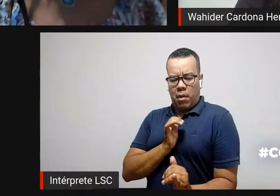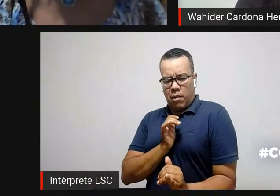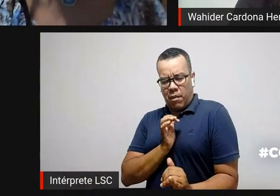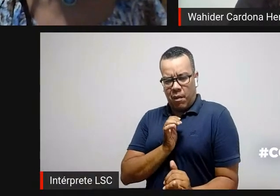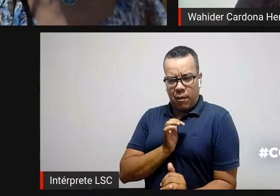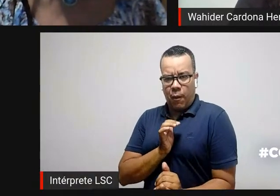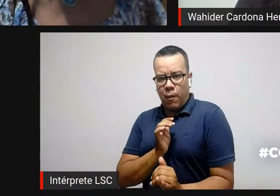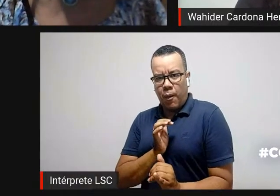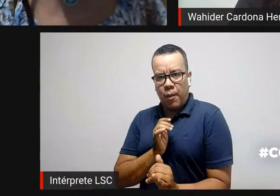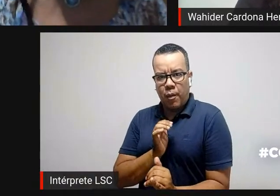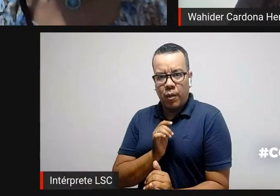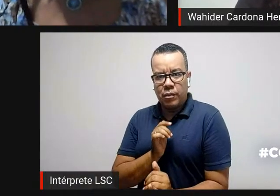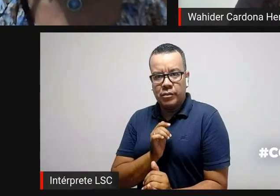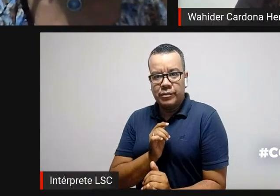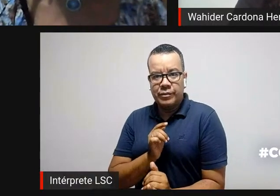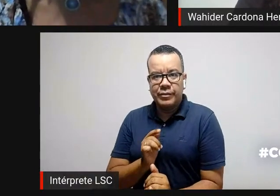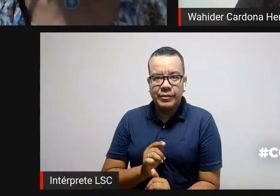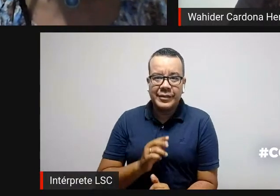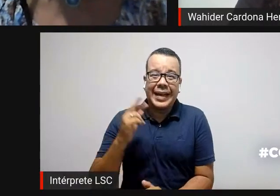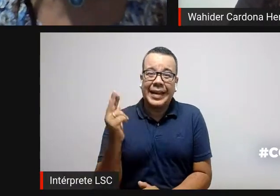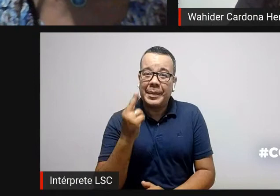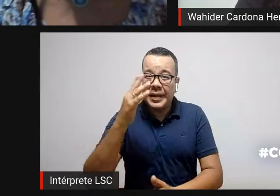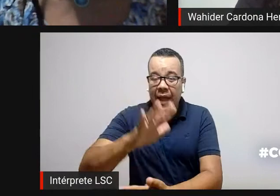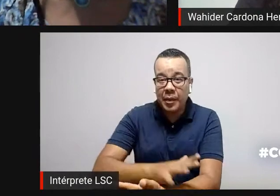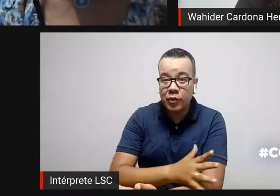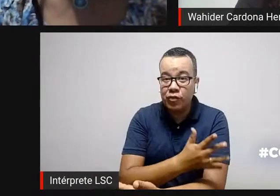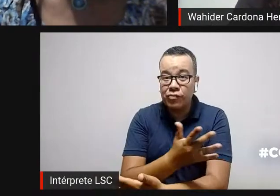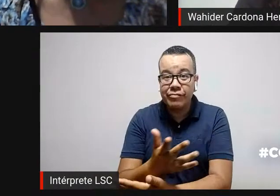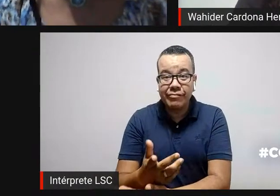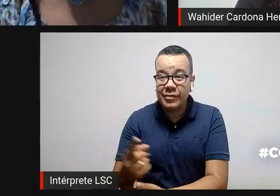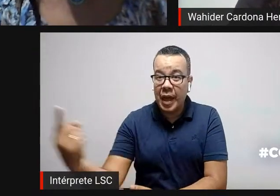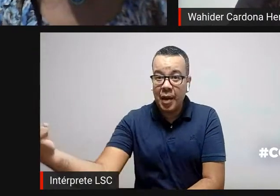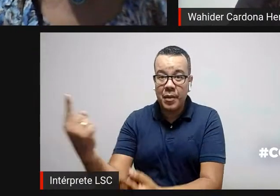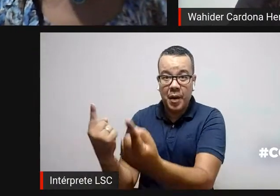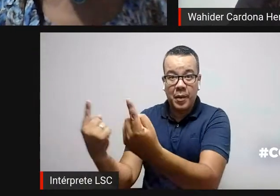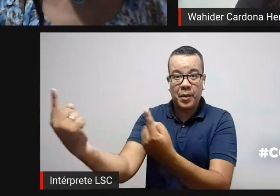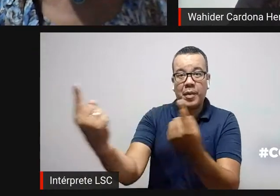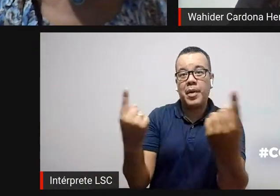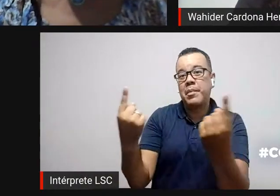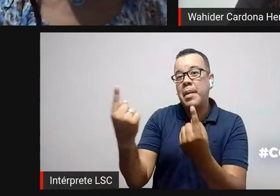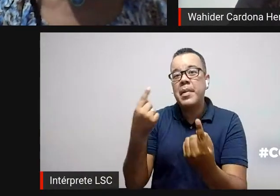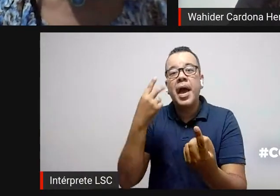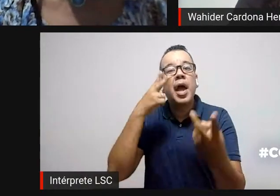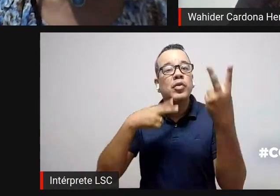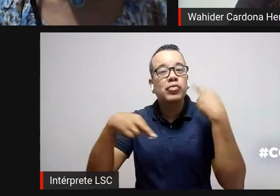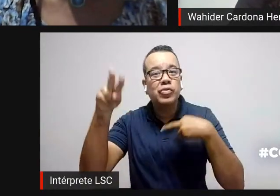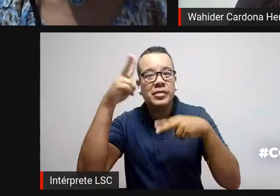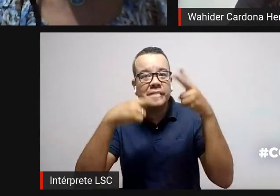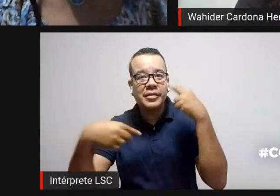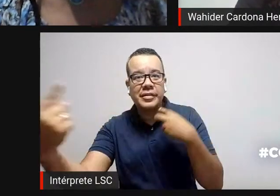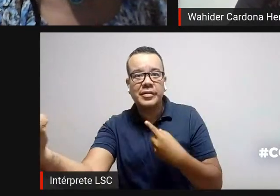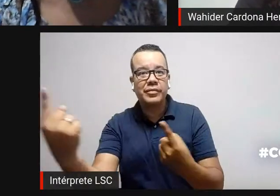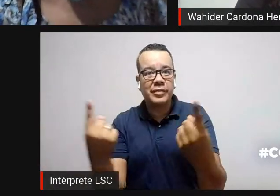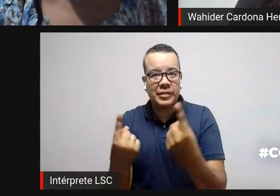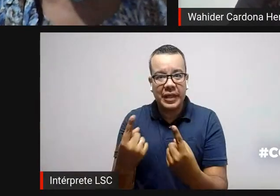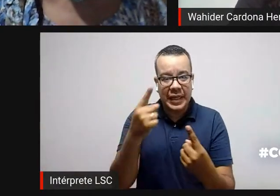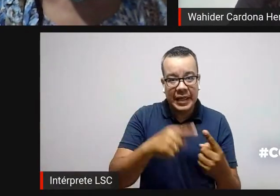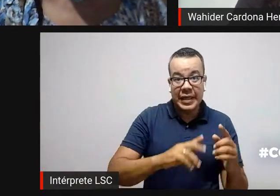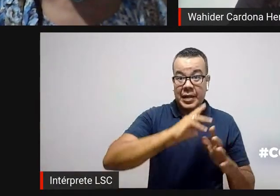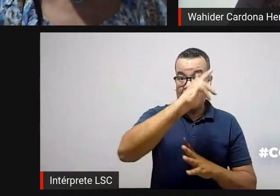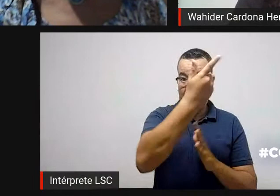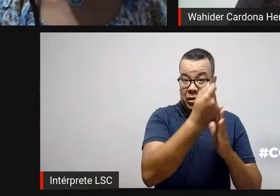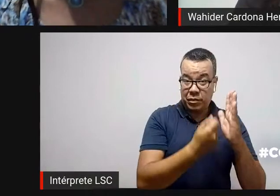música en la Florida, eco de turistas rosados y artesanos traen una misma lengua en la